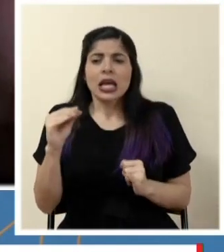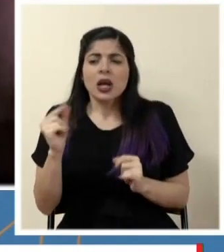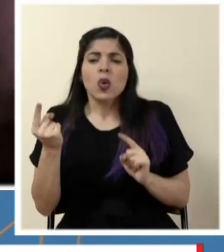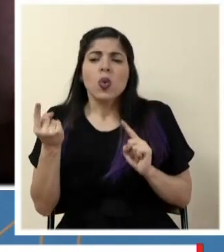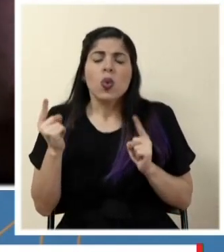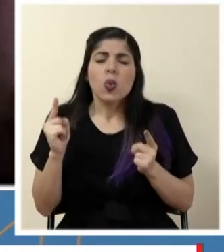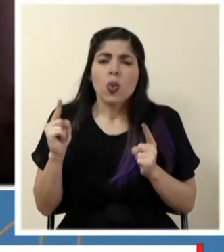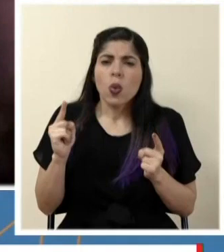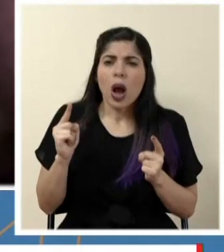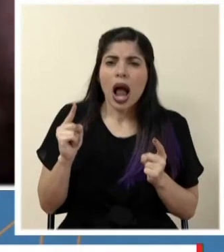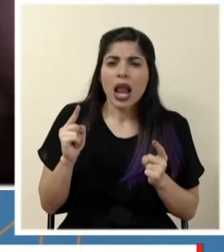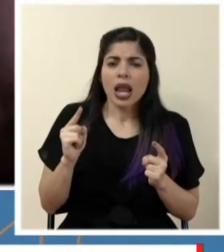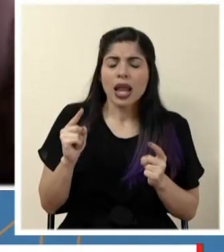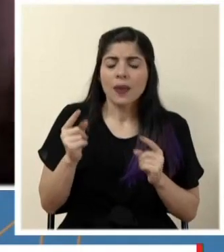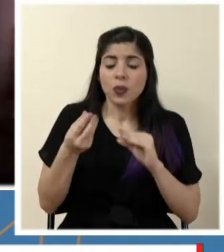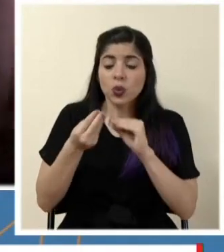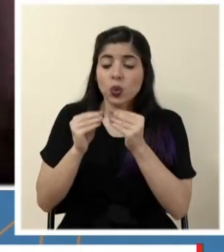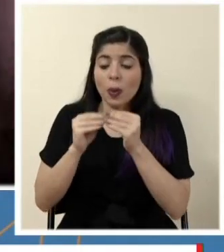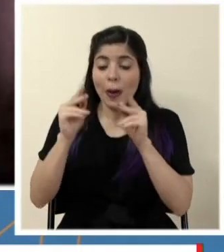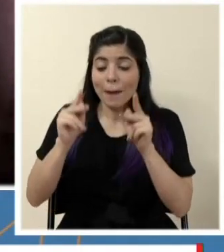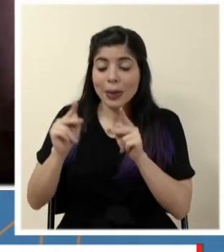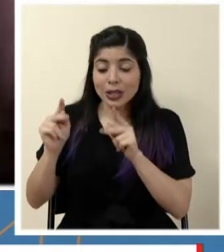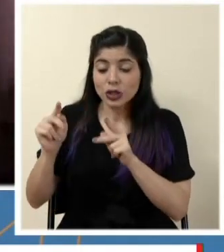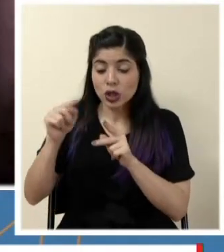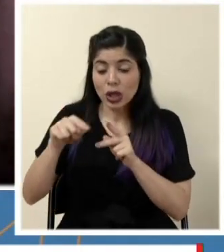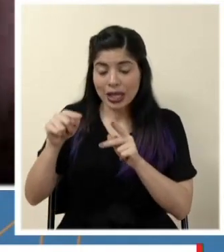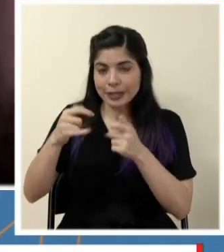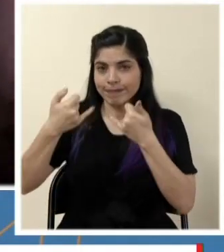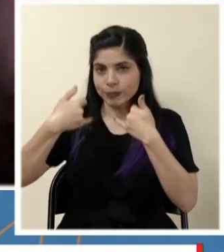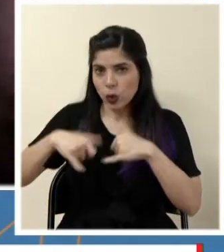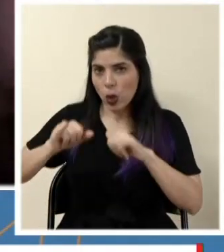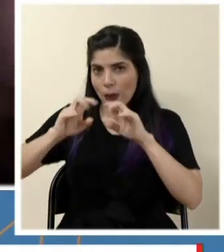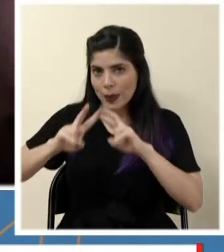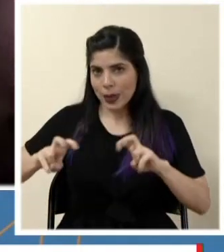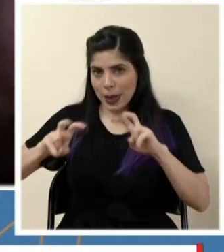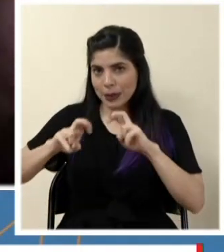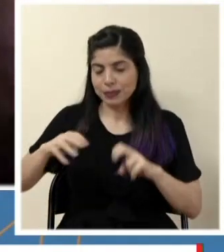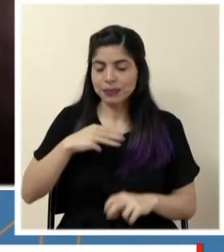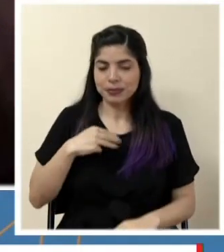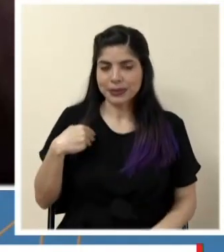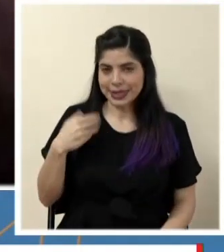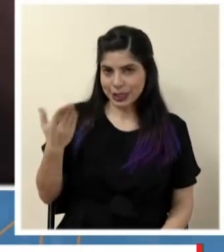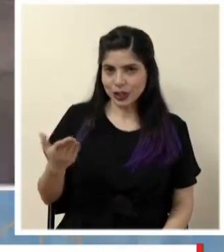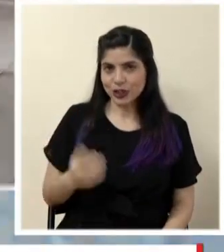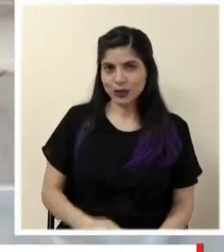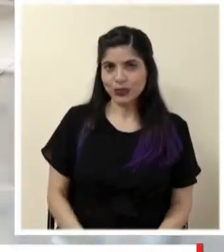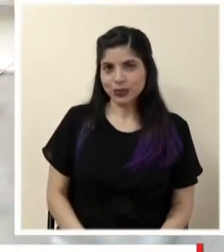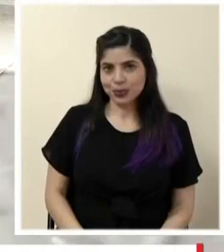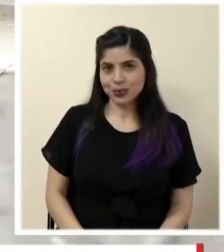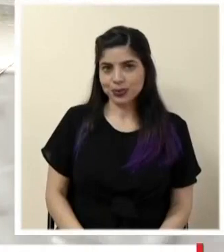es el número de personas que aún se encuentra en análisis. Ministro.